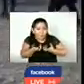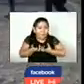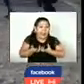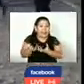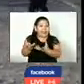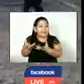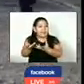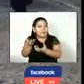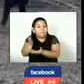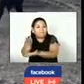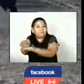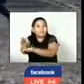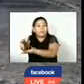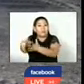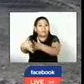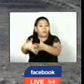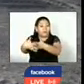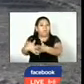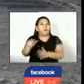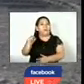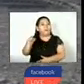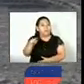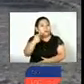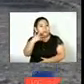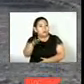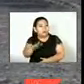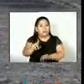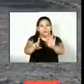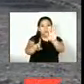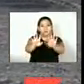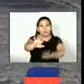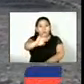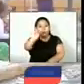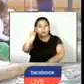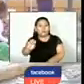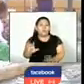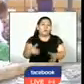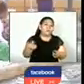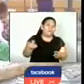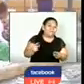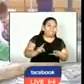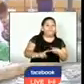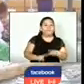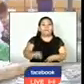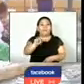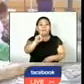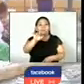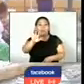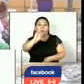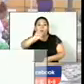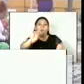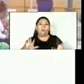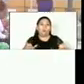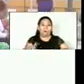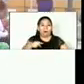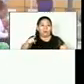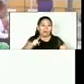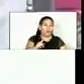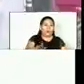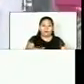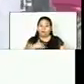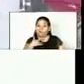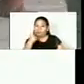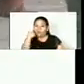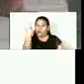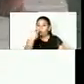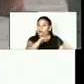alcanzar el sueño americano. De estos, un 65% por motivos económicos, un 15% por la inseguridad en